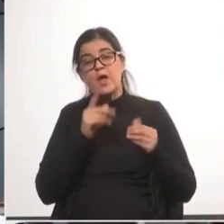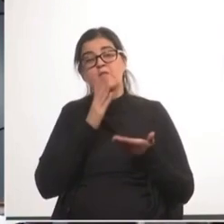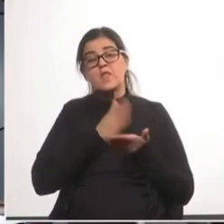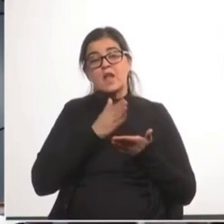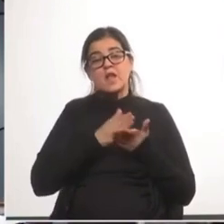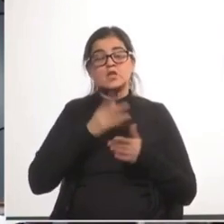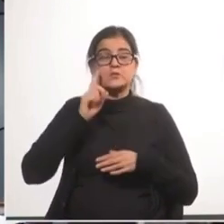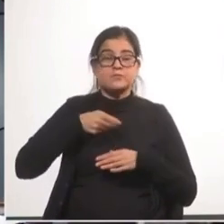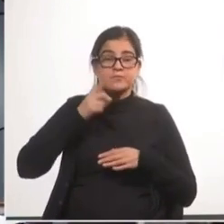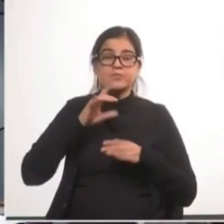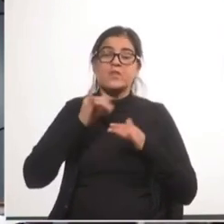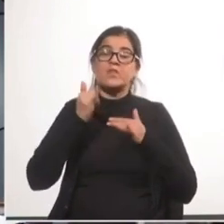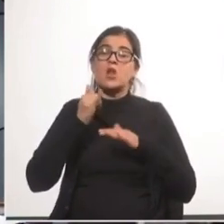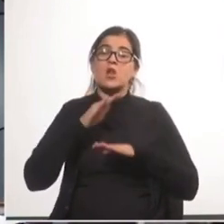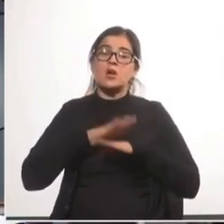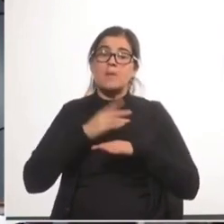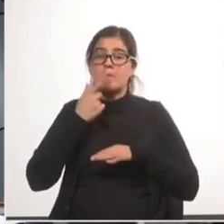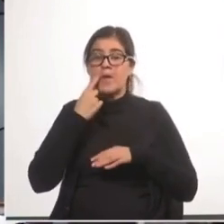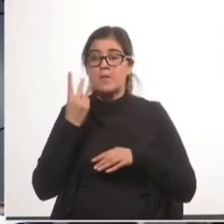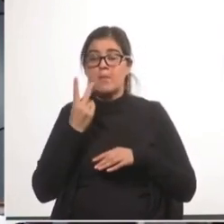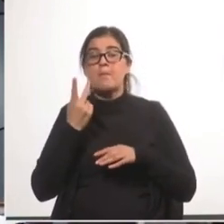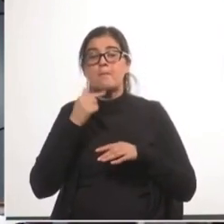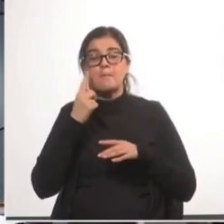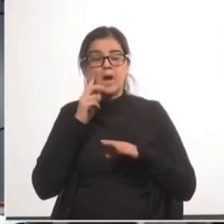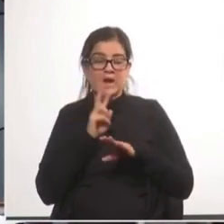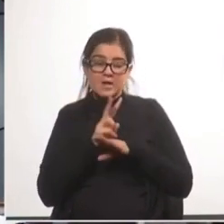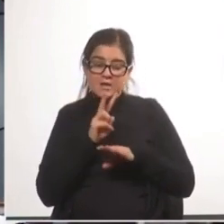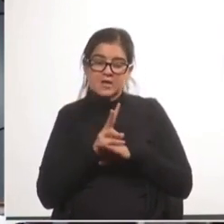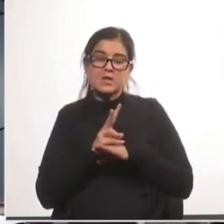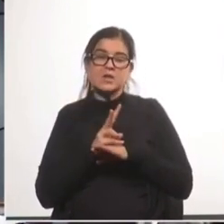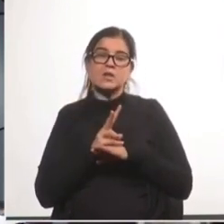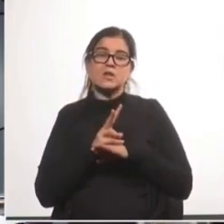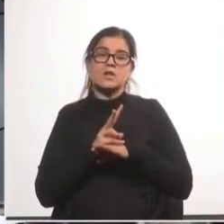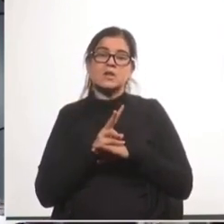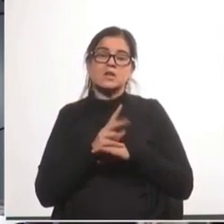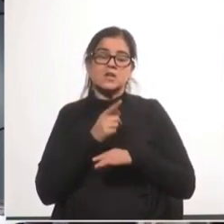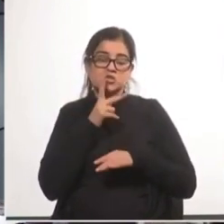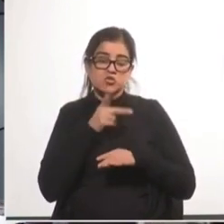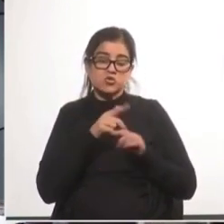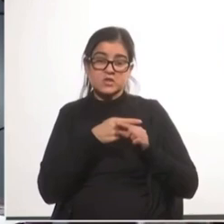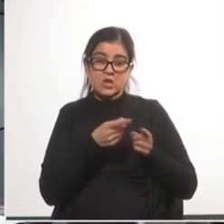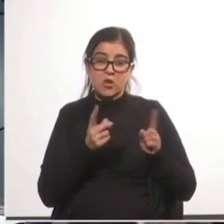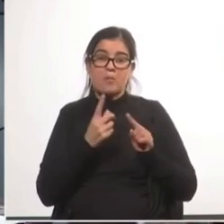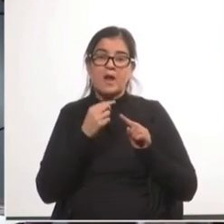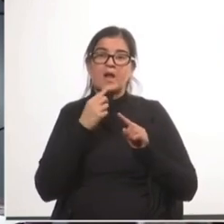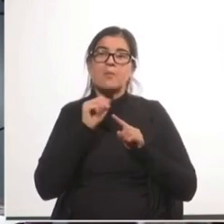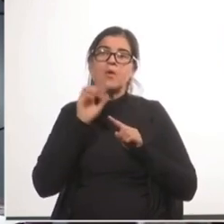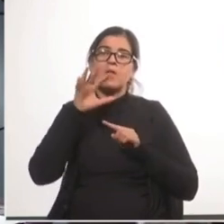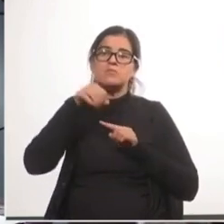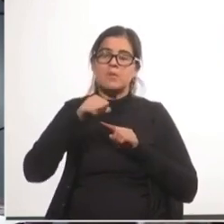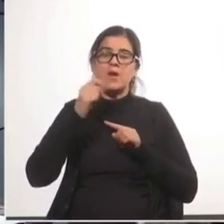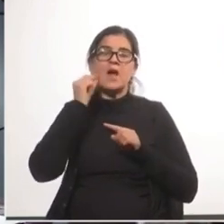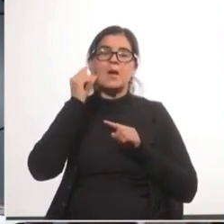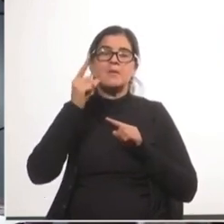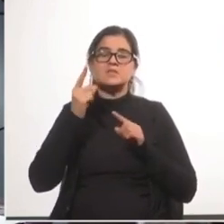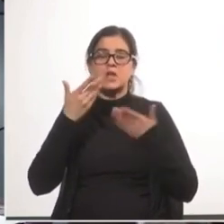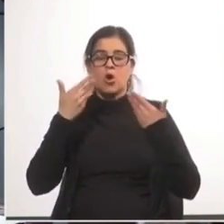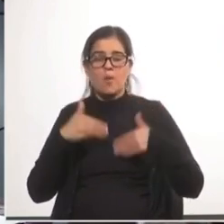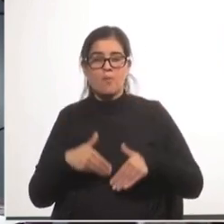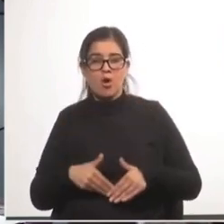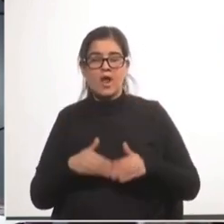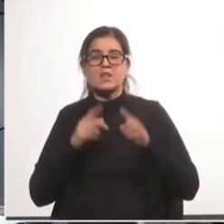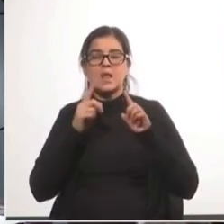y facultades de los progenitores para garantizar los cuidados y protección de sus hijos para que alcancen su plena capacidad